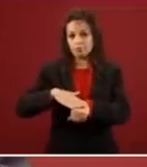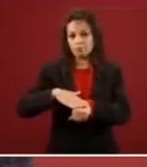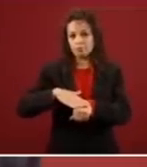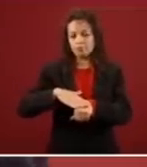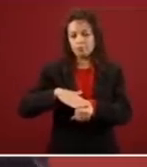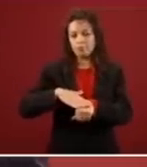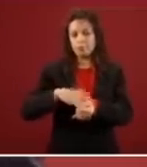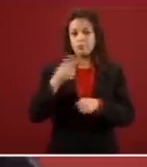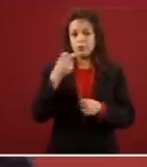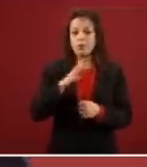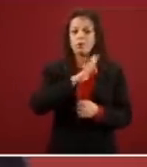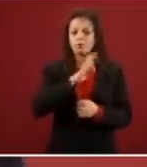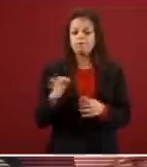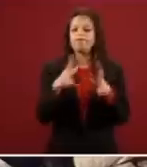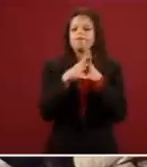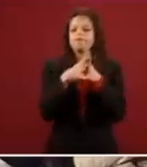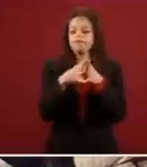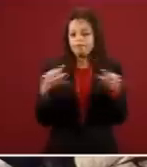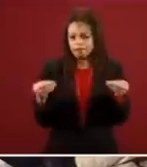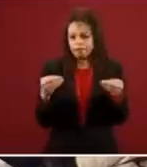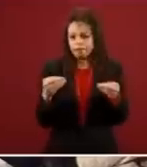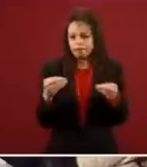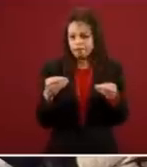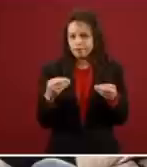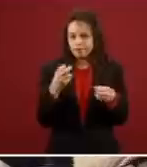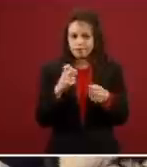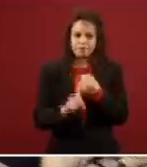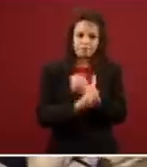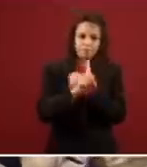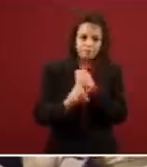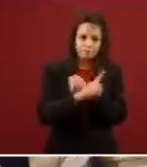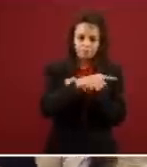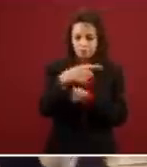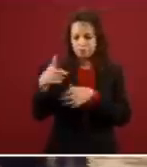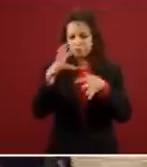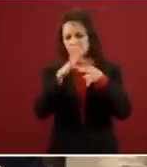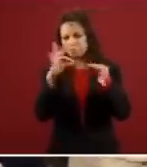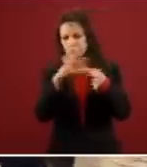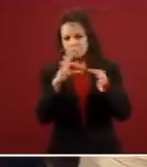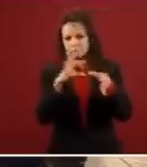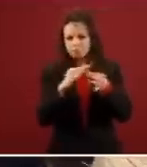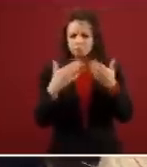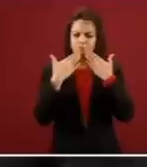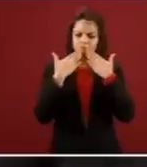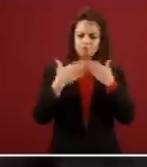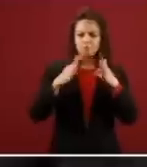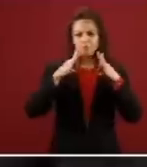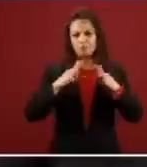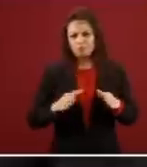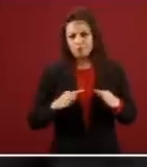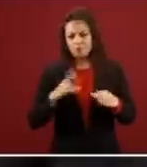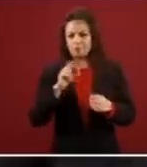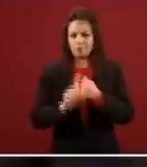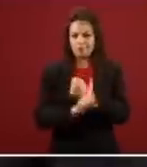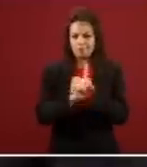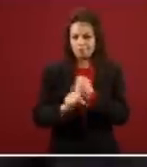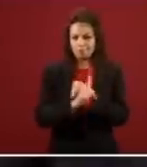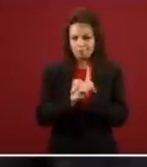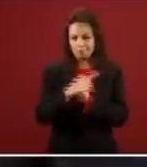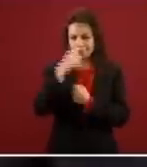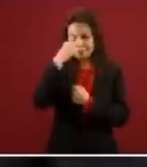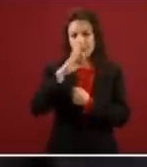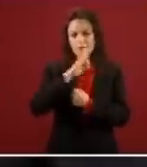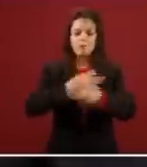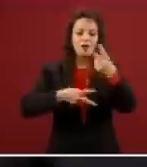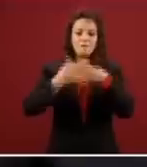se dirima, se resuelva esta diferencia de manera democrática, que se pongan de acuerdo